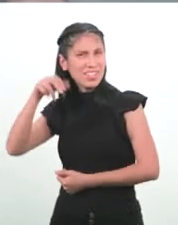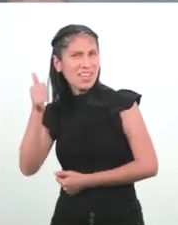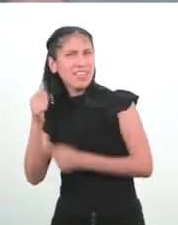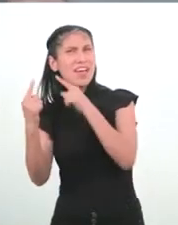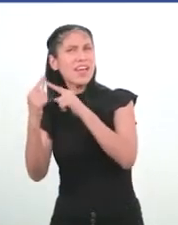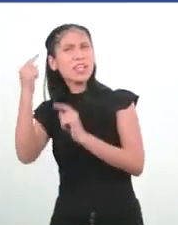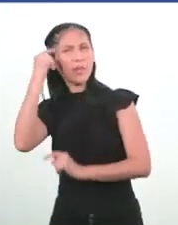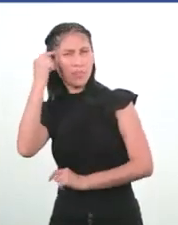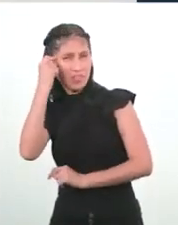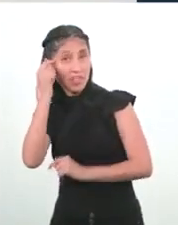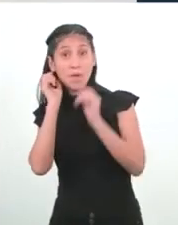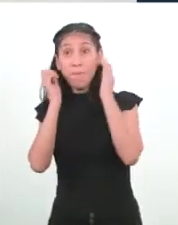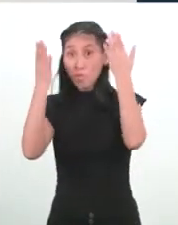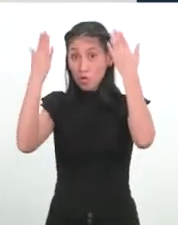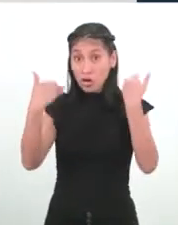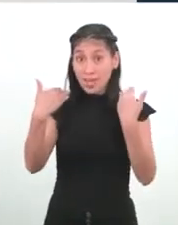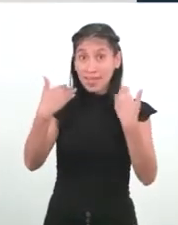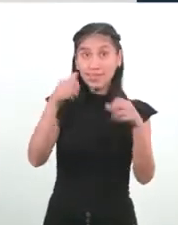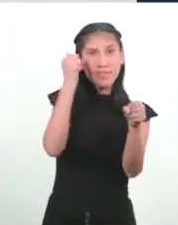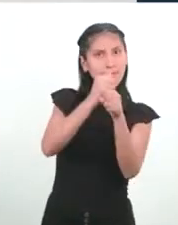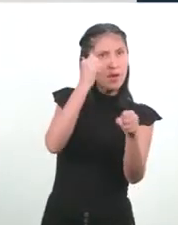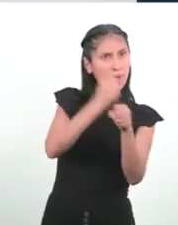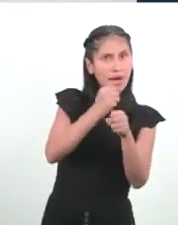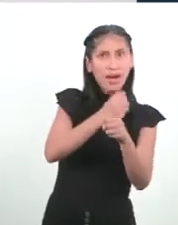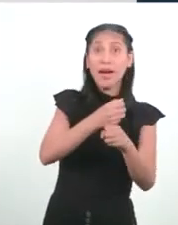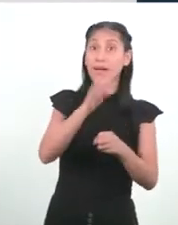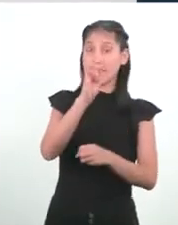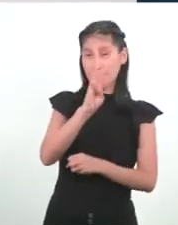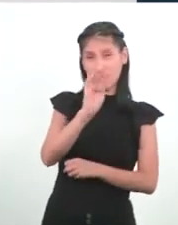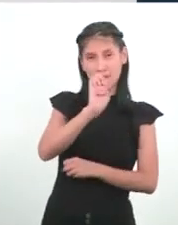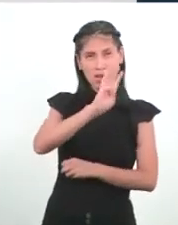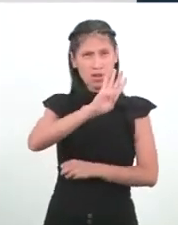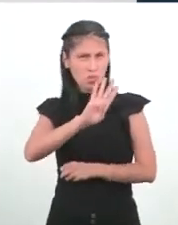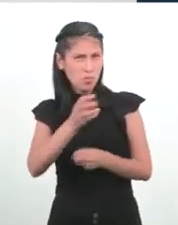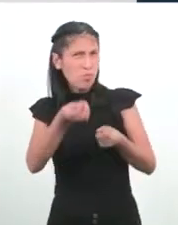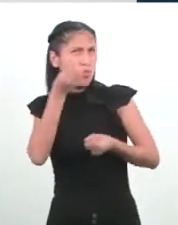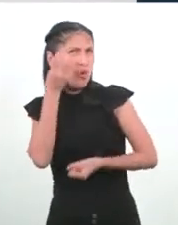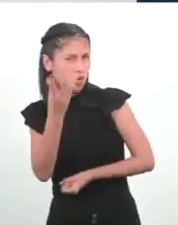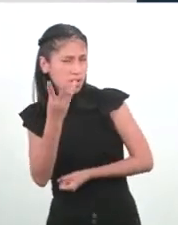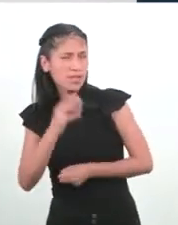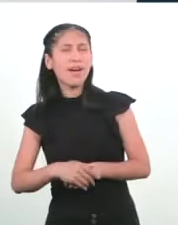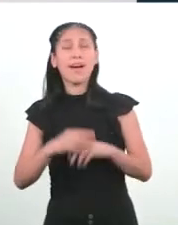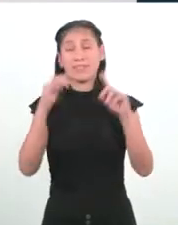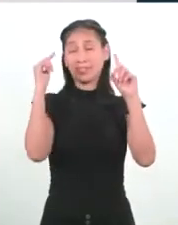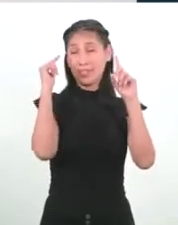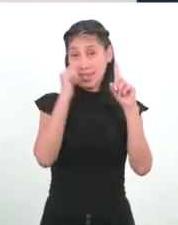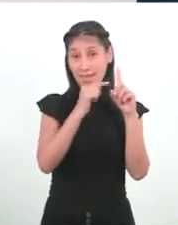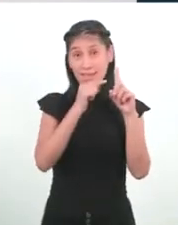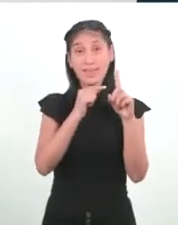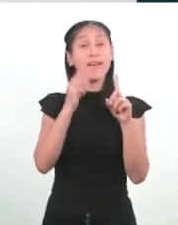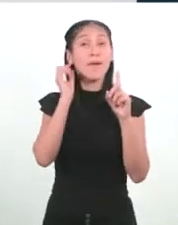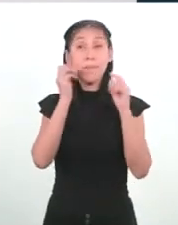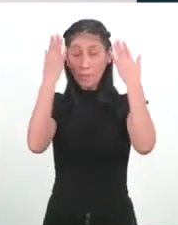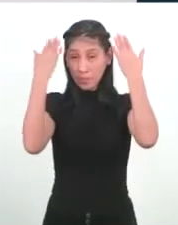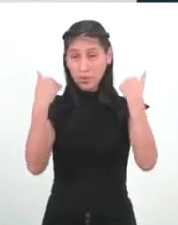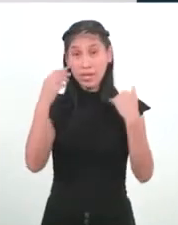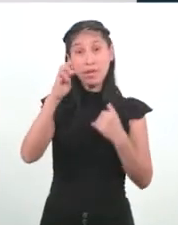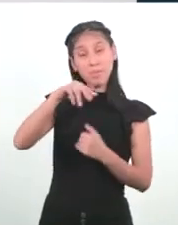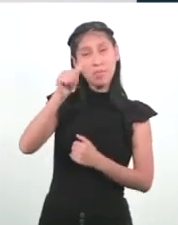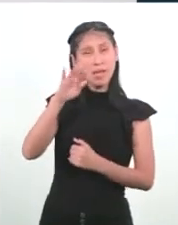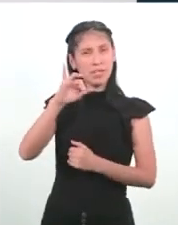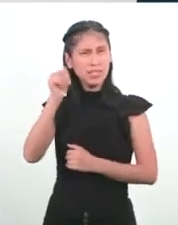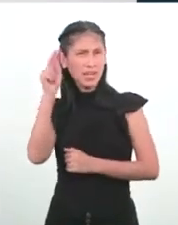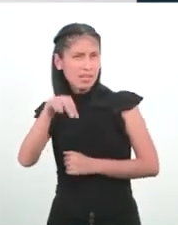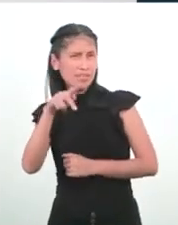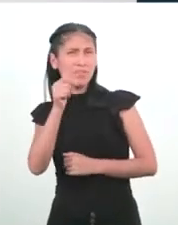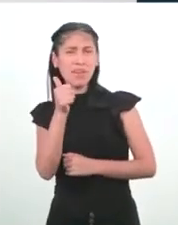trabajar con mujeres? Primero, el emprendimiento de Mariana Costa está enfocado en enseñar programación a miles de